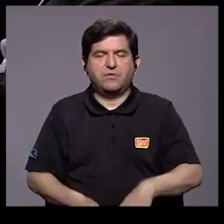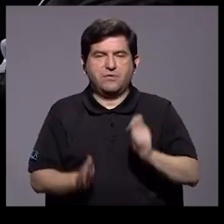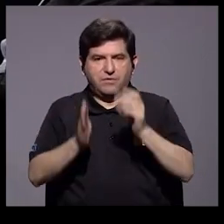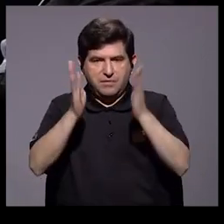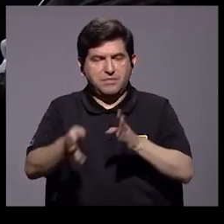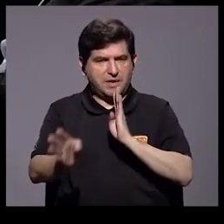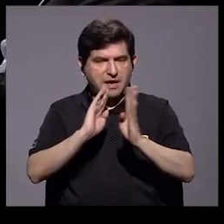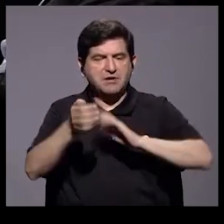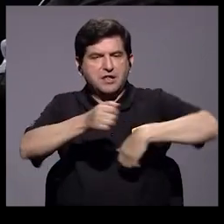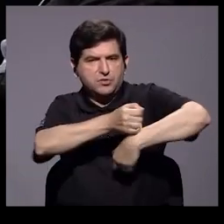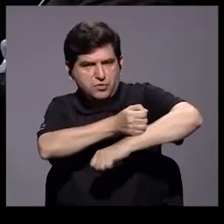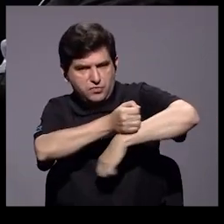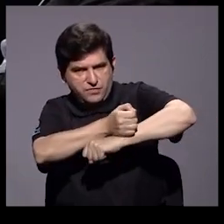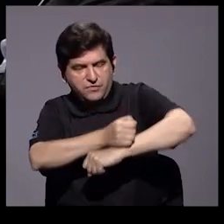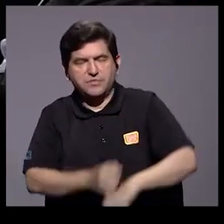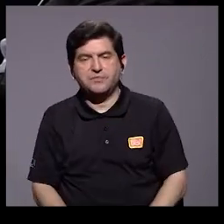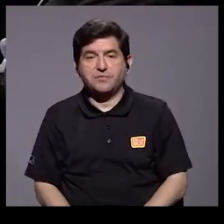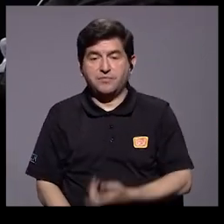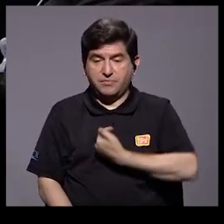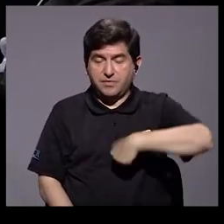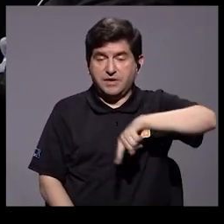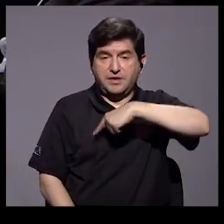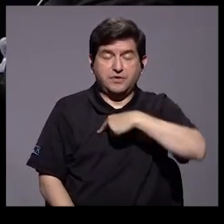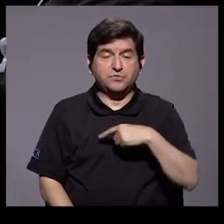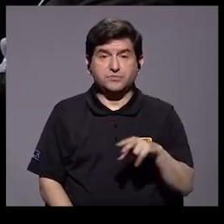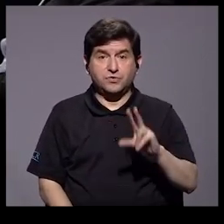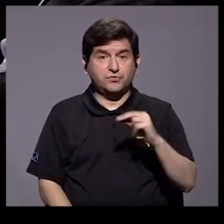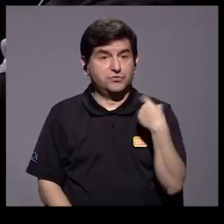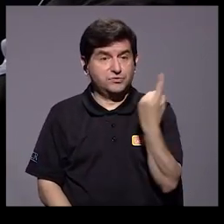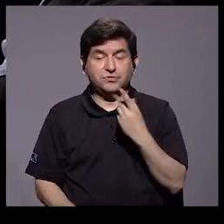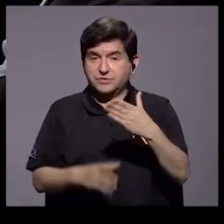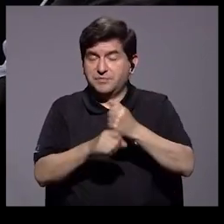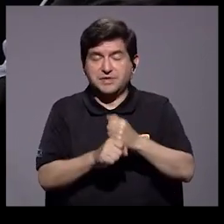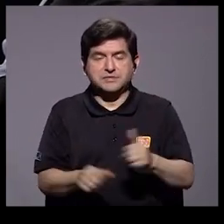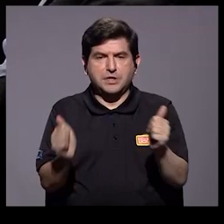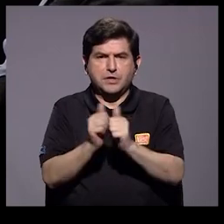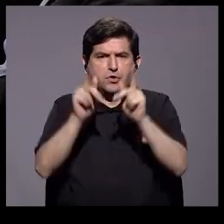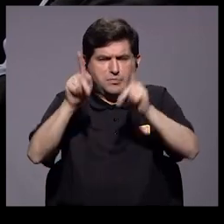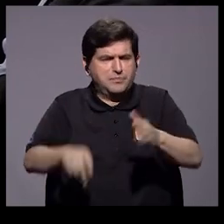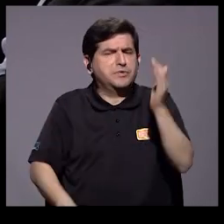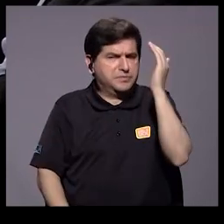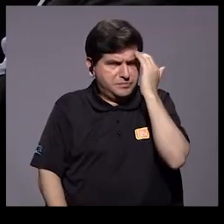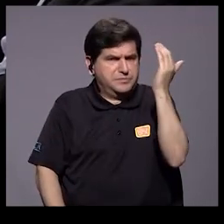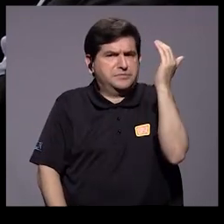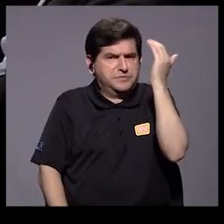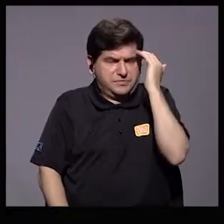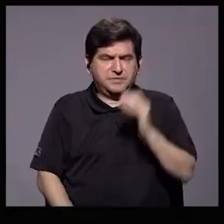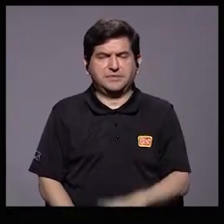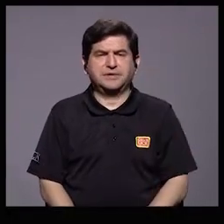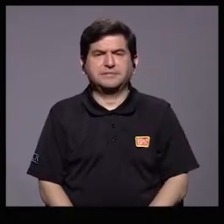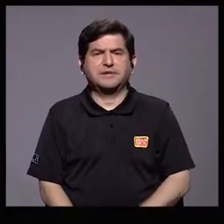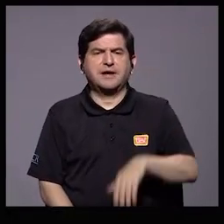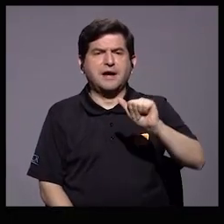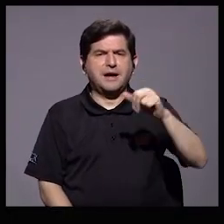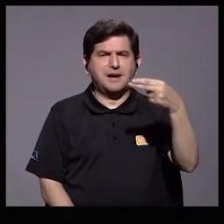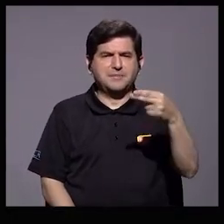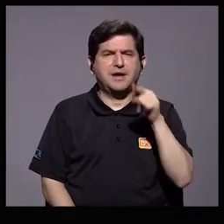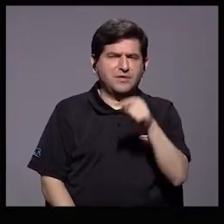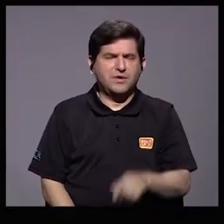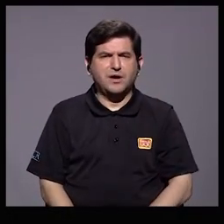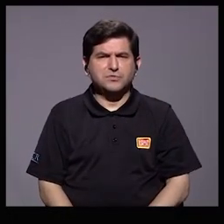algo que no nos podemos dar el gusto siempre sobre todo como una contraparte que se para tanto don amado alguna vez lo han